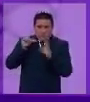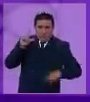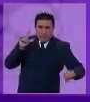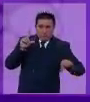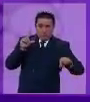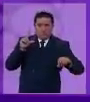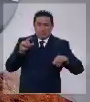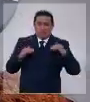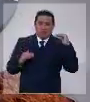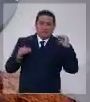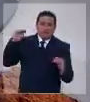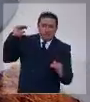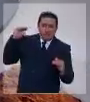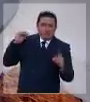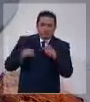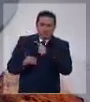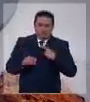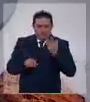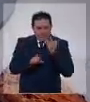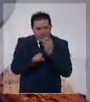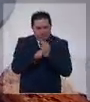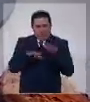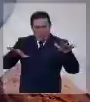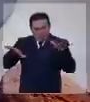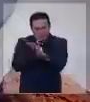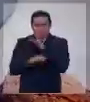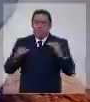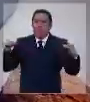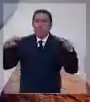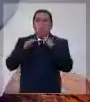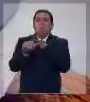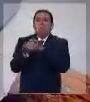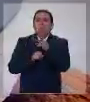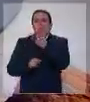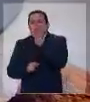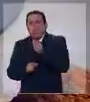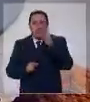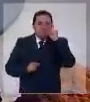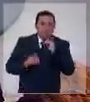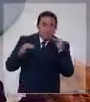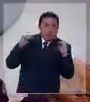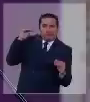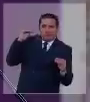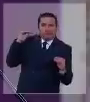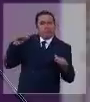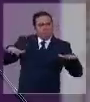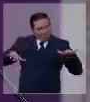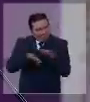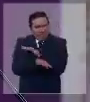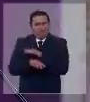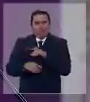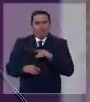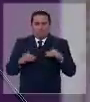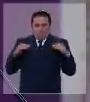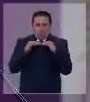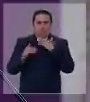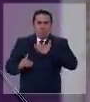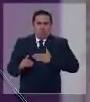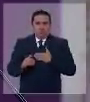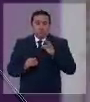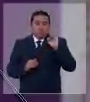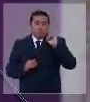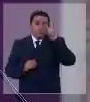la inclusión sobre todo de la mujer en las alternativas productivas. Y efectivamente, esos estudios señalan que podríamos crecer más o